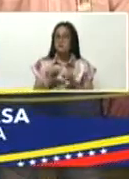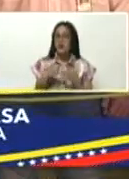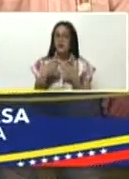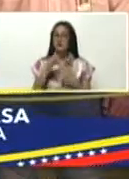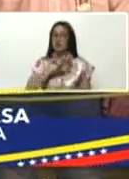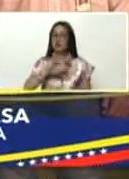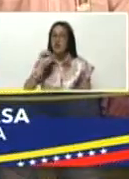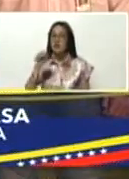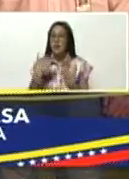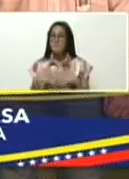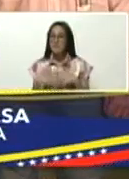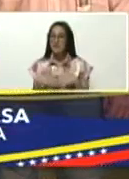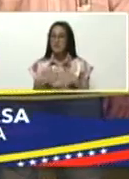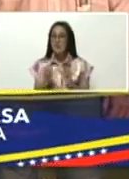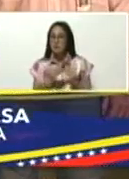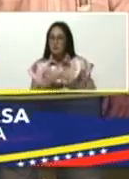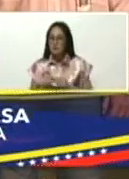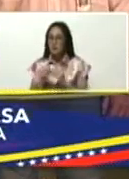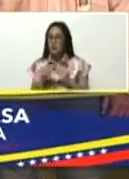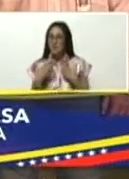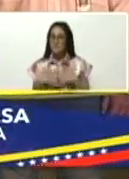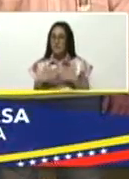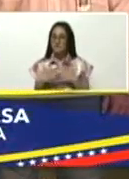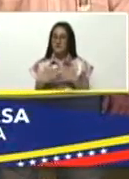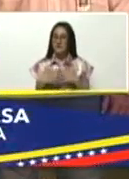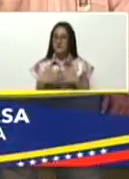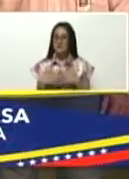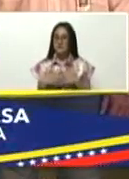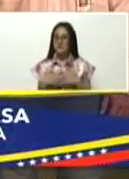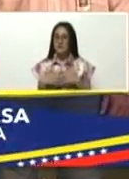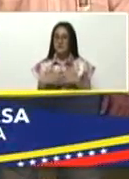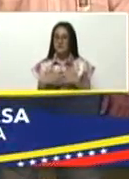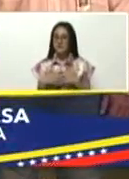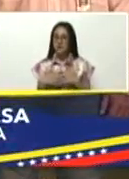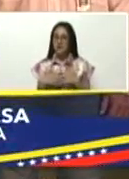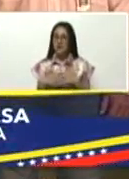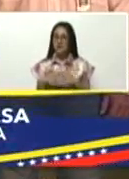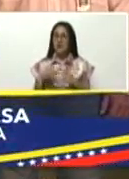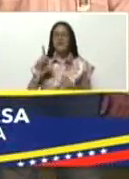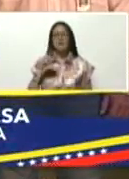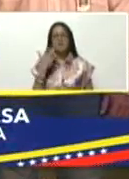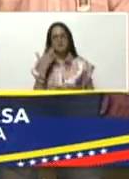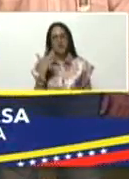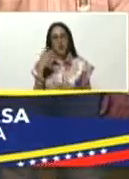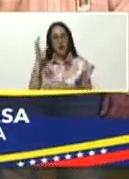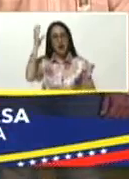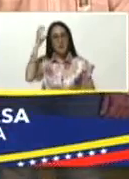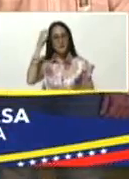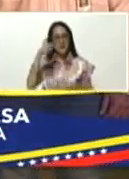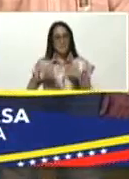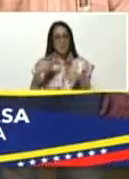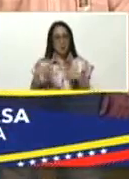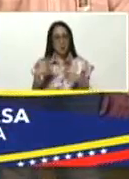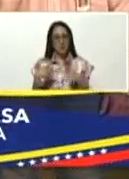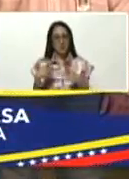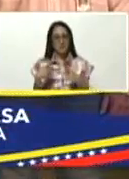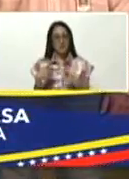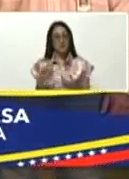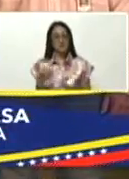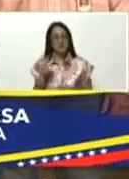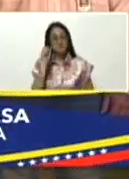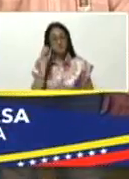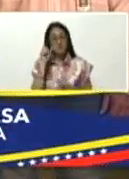la recuperación de nuestra empresa y, por supuesto, también vieron nuestras capacidades productivas, y la impresión que se llevaron